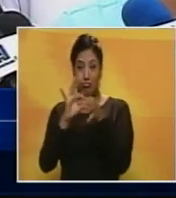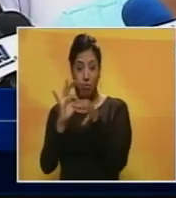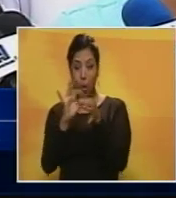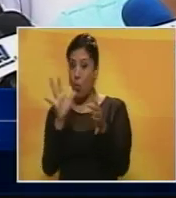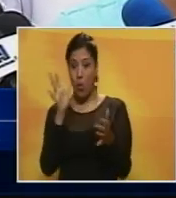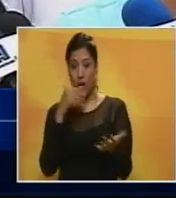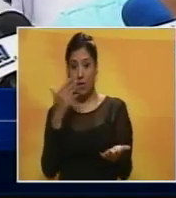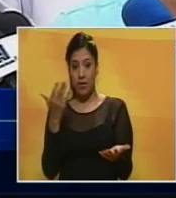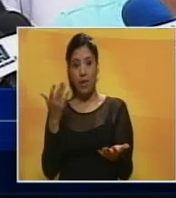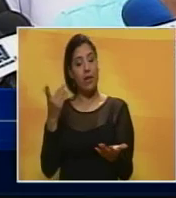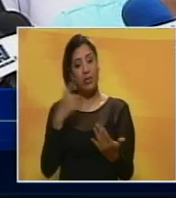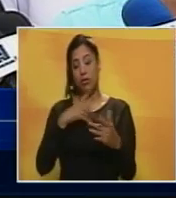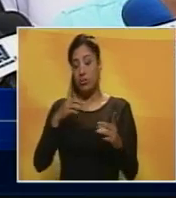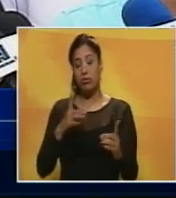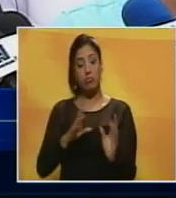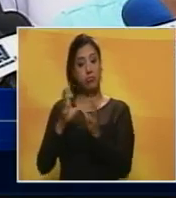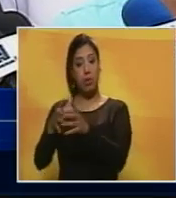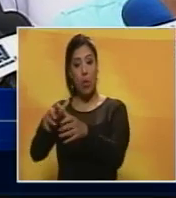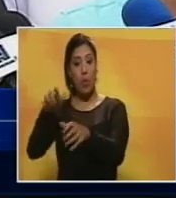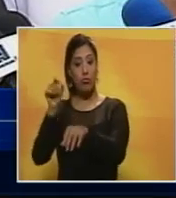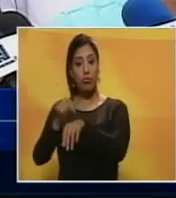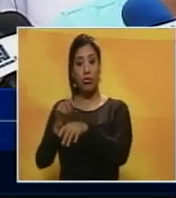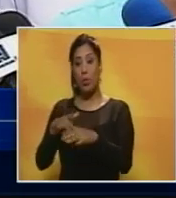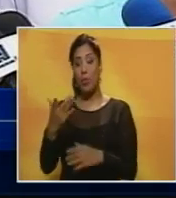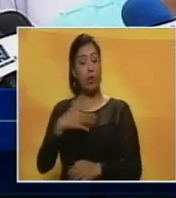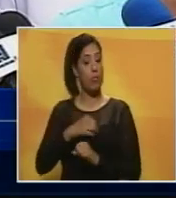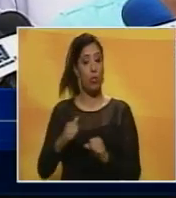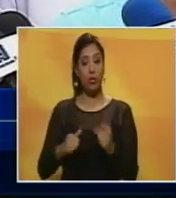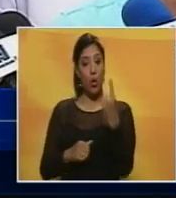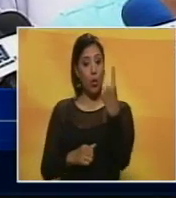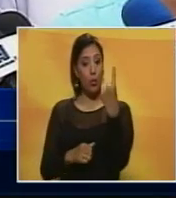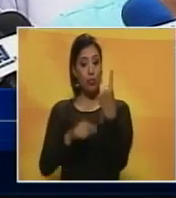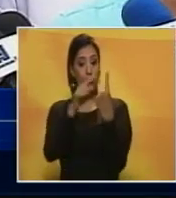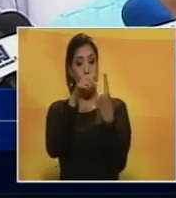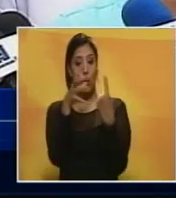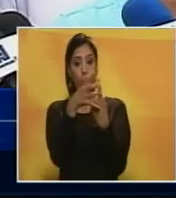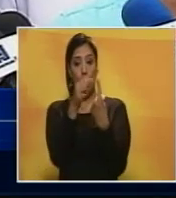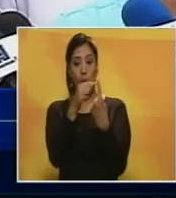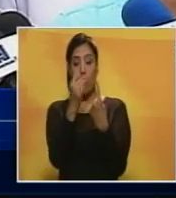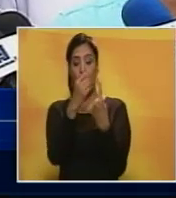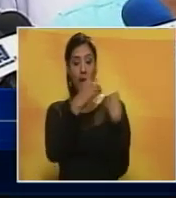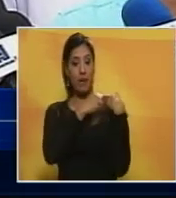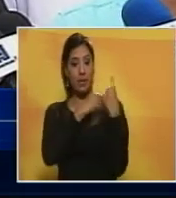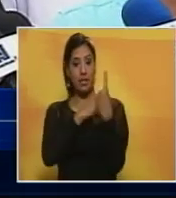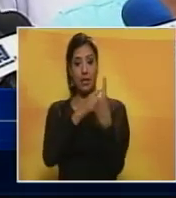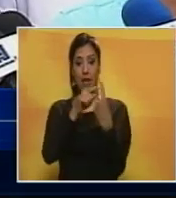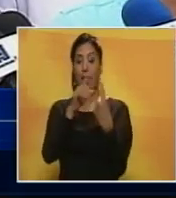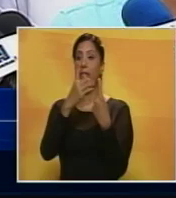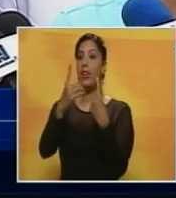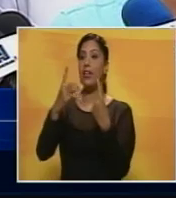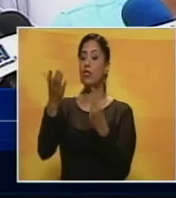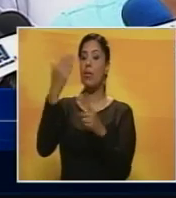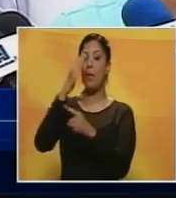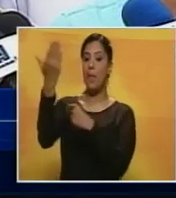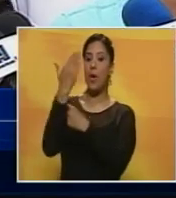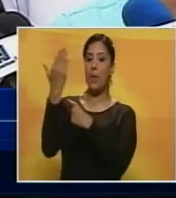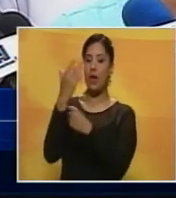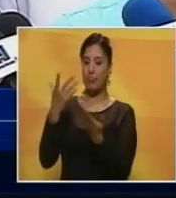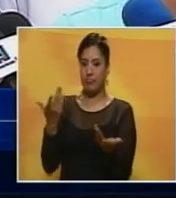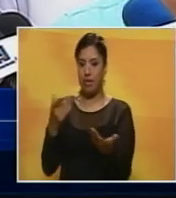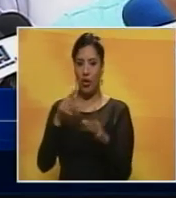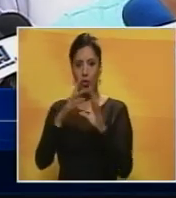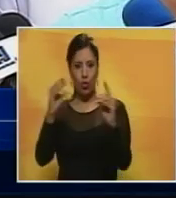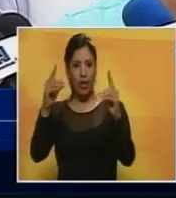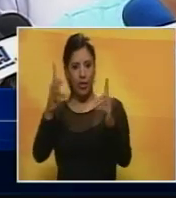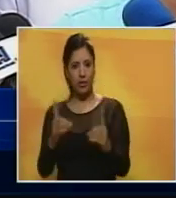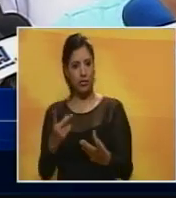unanimidad, hay que tomarla por mayoría, porque sería imposible que un solo partido o un solo representante tuviera derecho de veto para parar todas